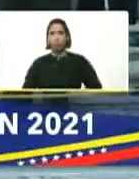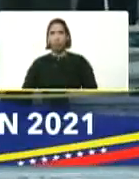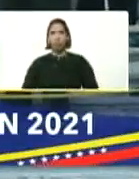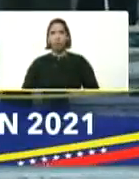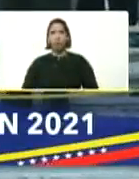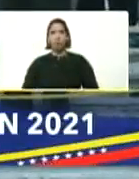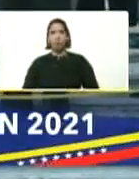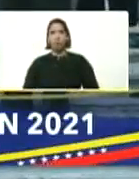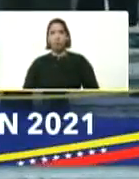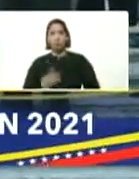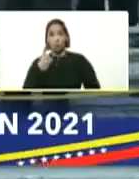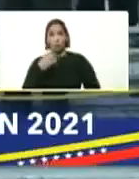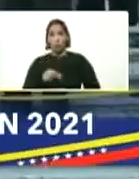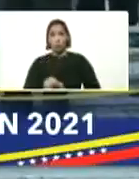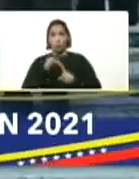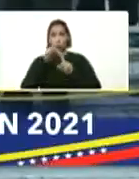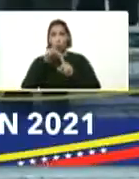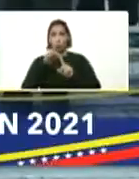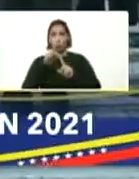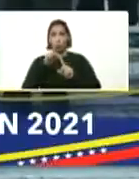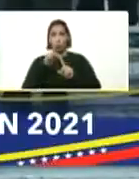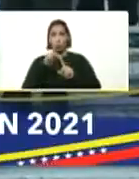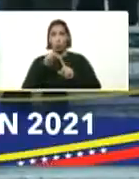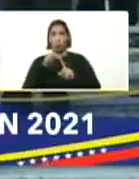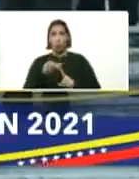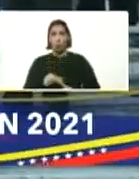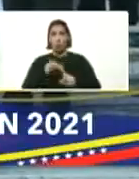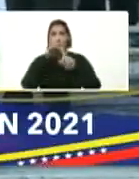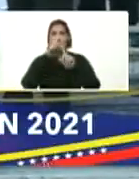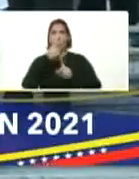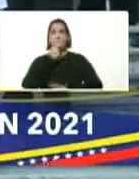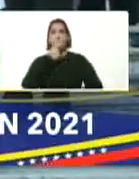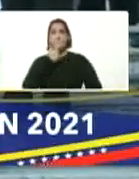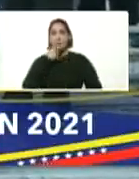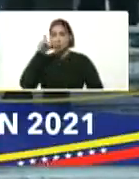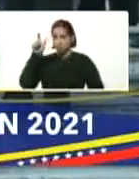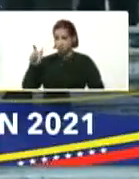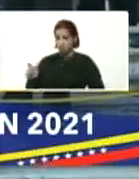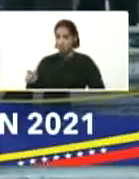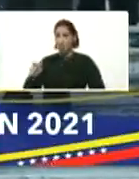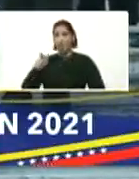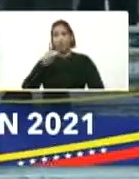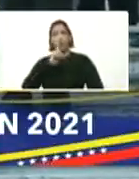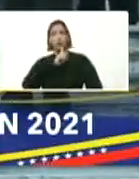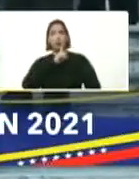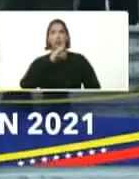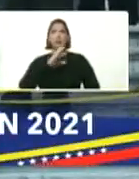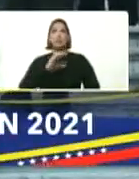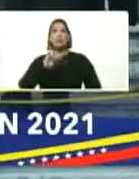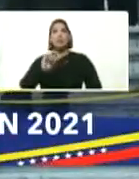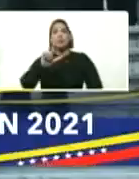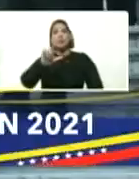Hubo una elección y eligieron a esta bella dama, noble y bella dama, llamada Cilia Flores,